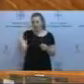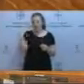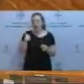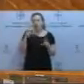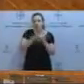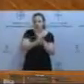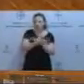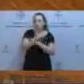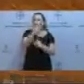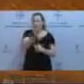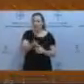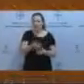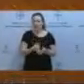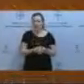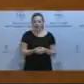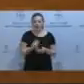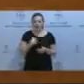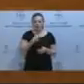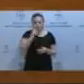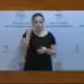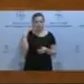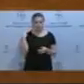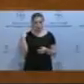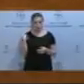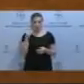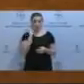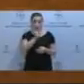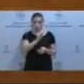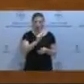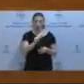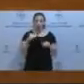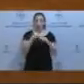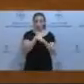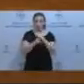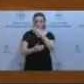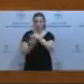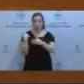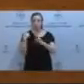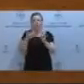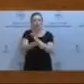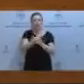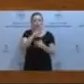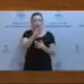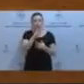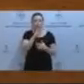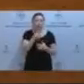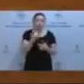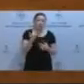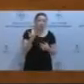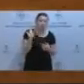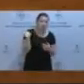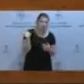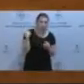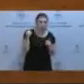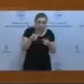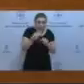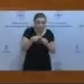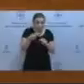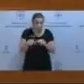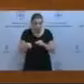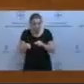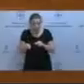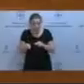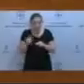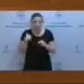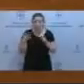por qué. Yo la metí el año pasado, en el mes de octubre, pero les voy a explicar por qué. Yo llevaba poco, saben que yo llevo poco en la política, no conocía muy bien estos tiempos